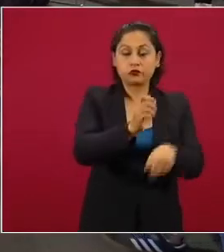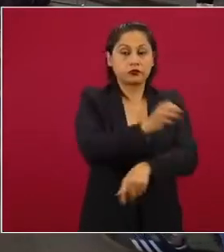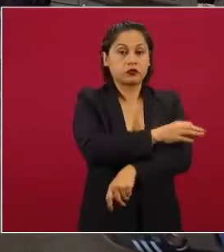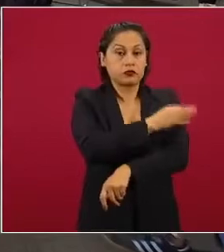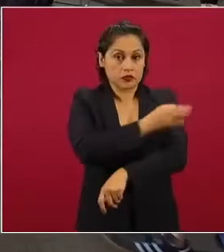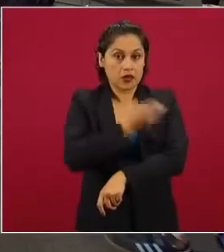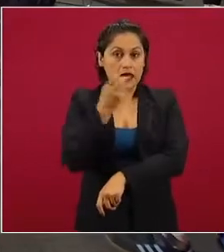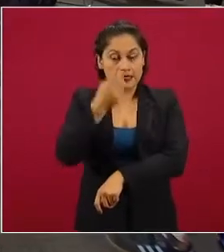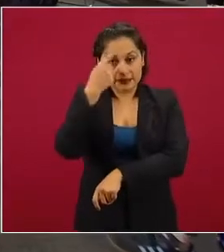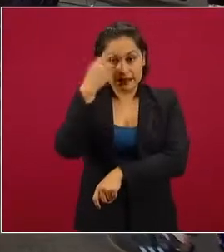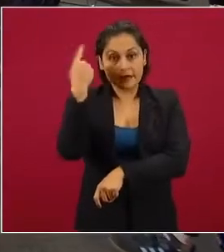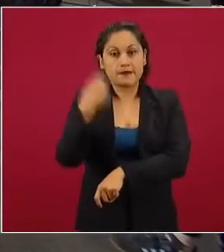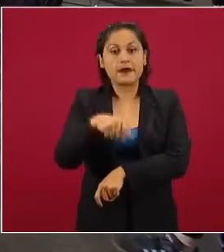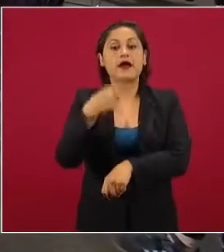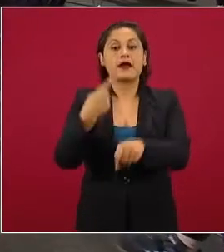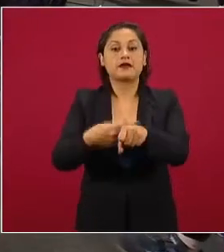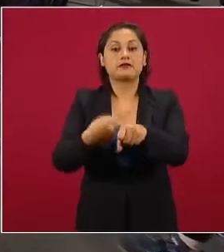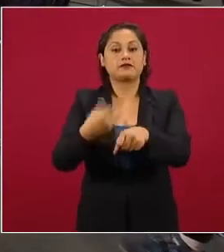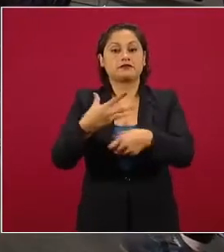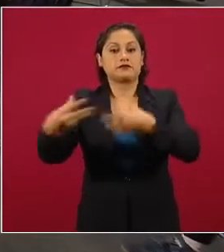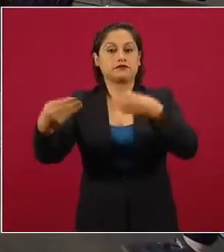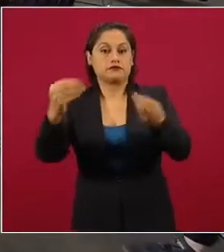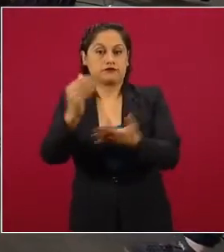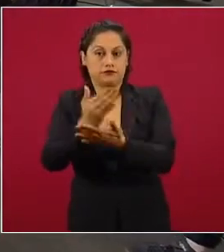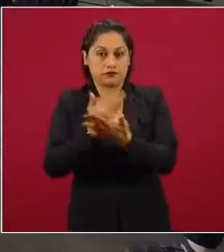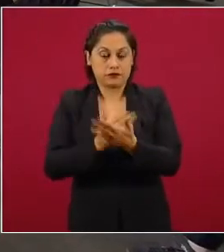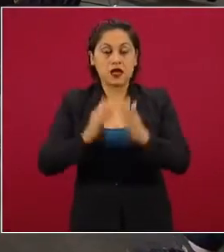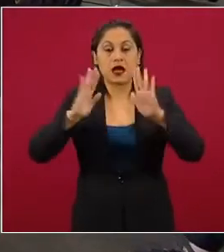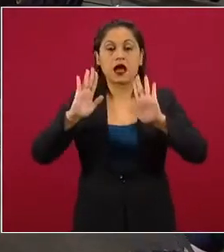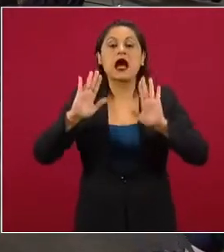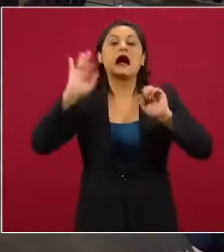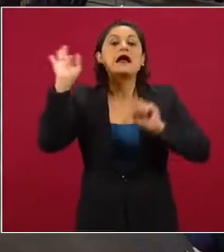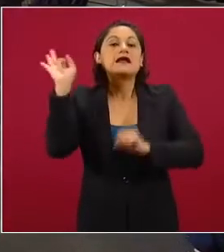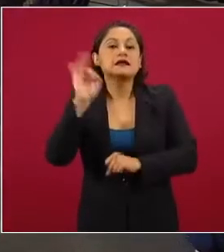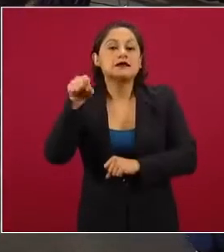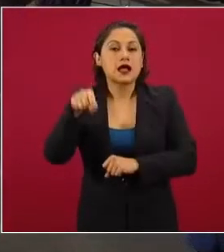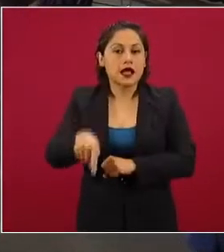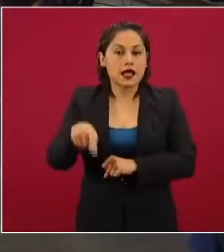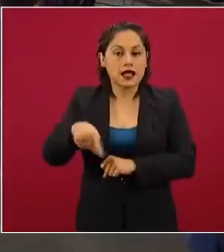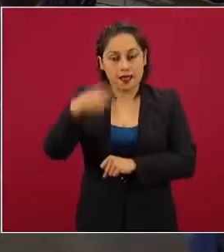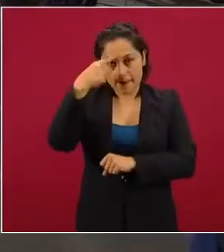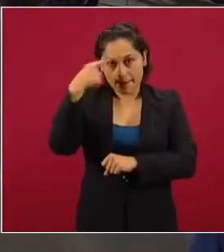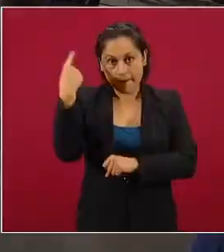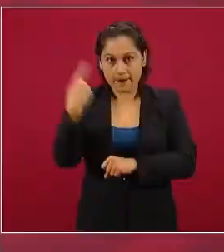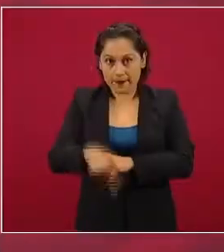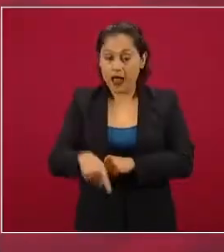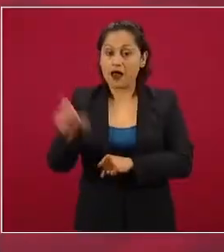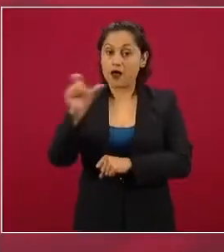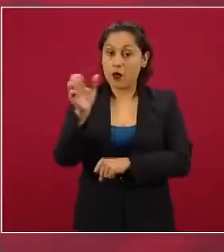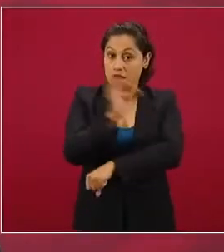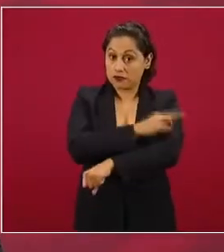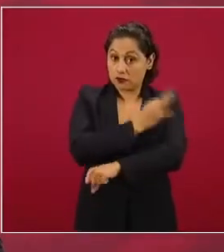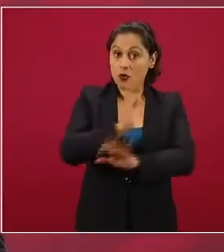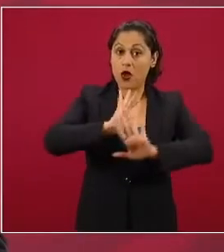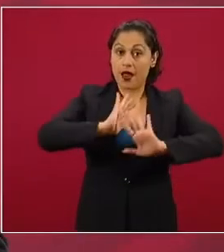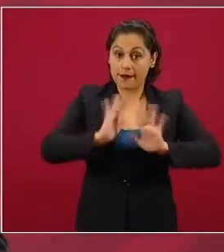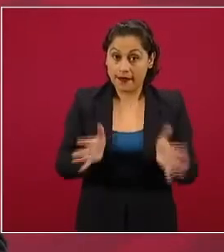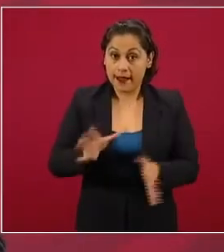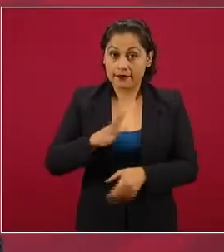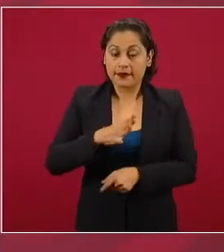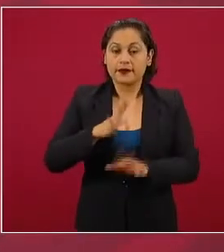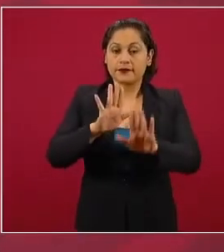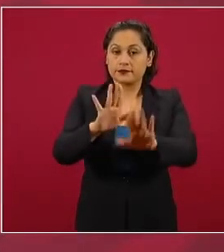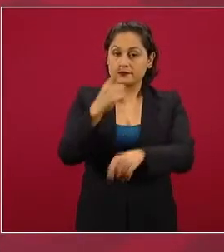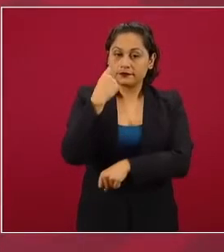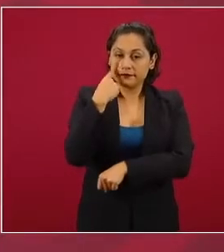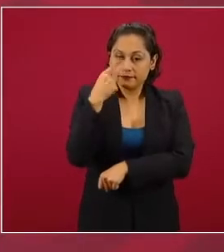el supuesto de que la vacuna tenga determinada eficacia. Insisto en este elemento, es muy importante no perder de